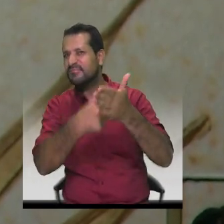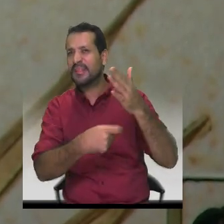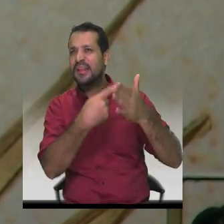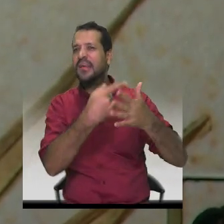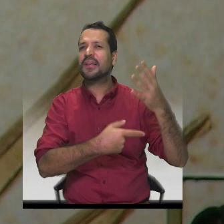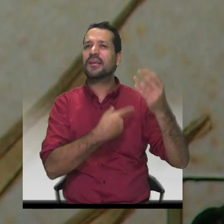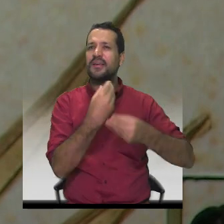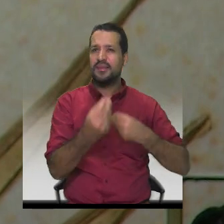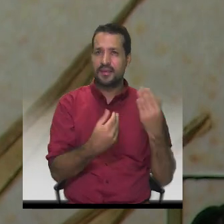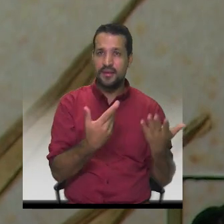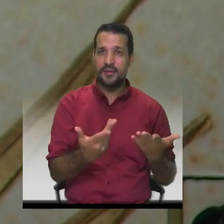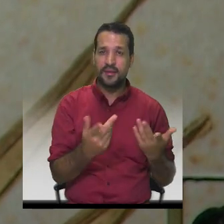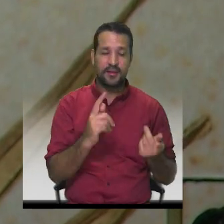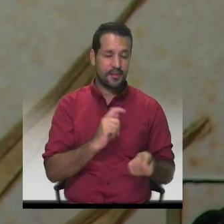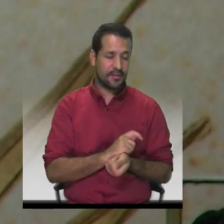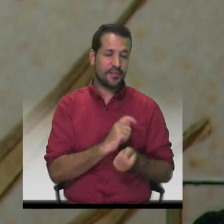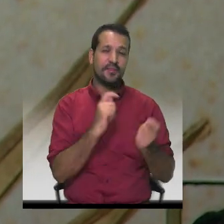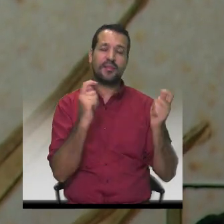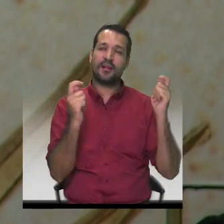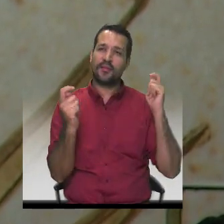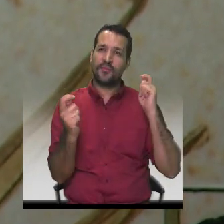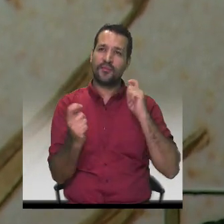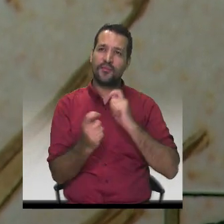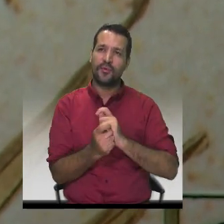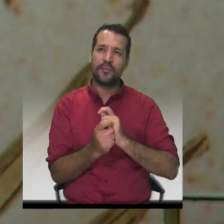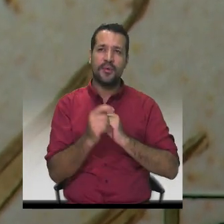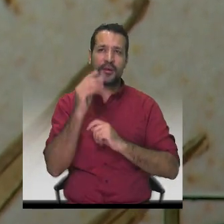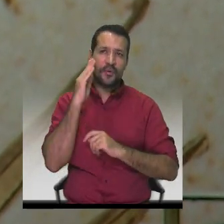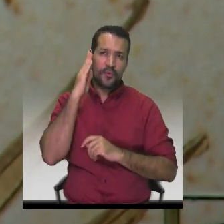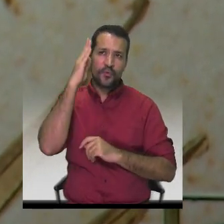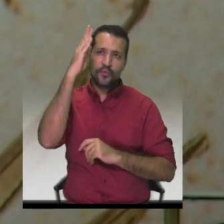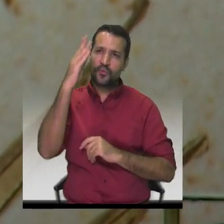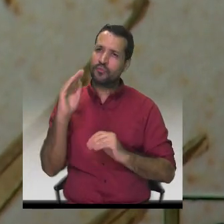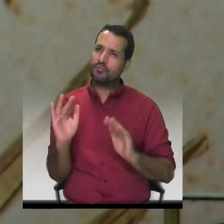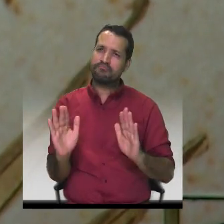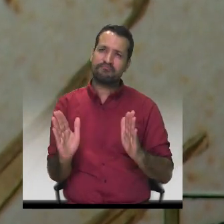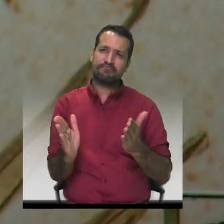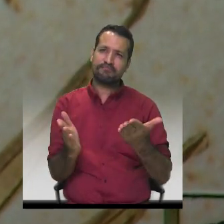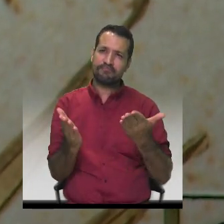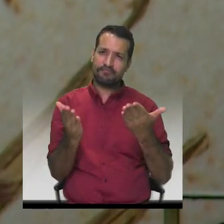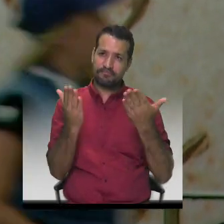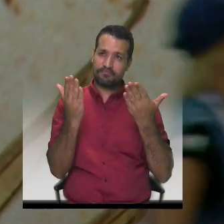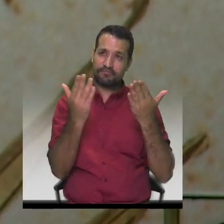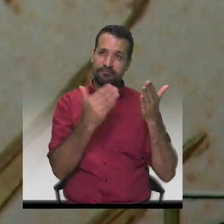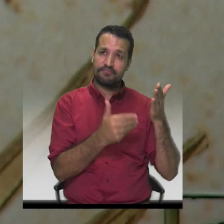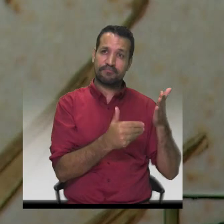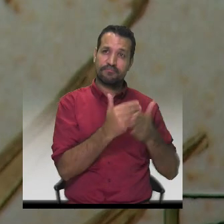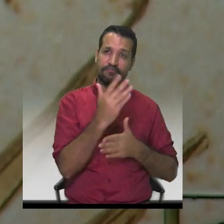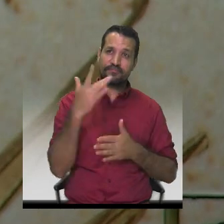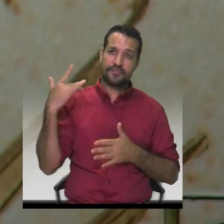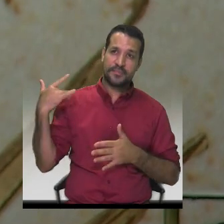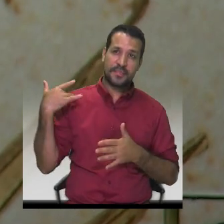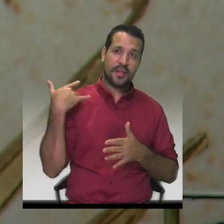manera transformar ese futuro de la moda?